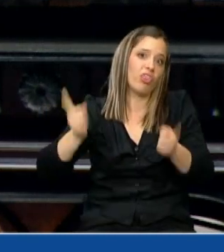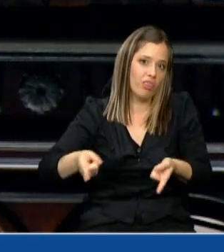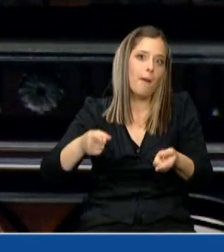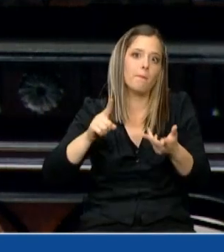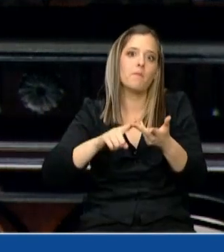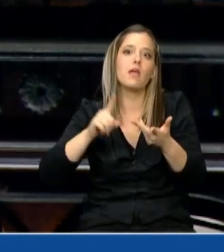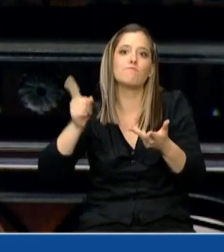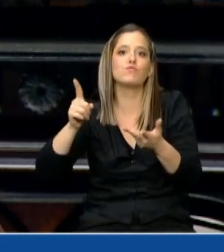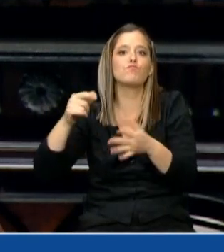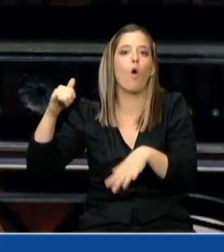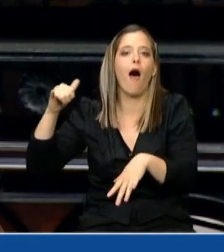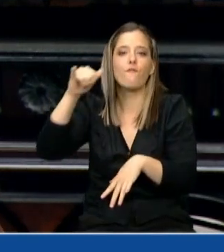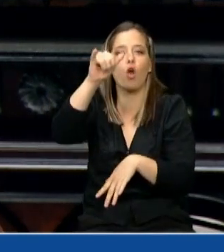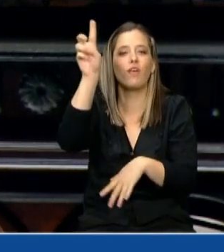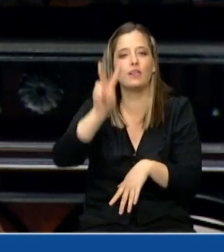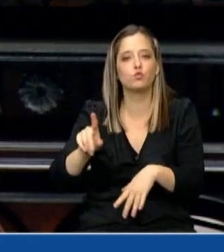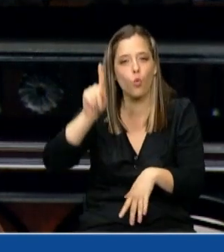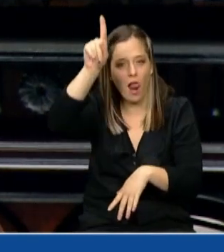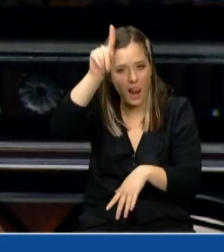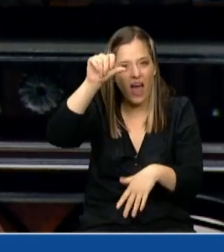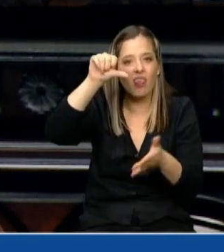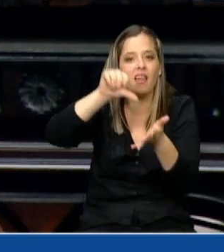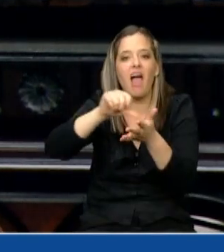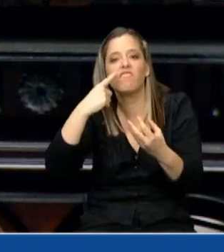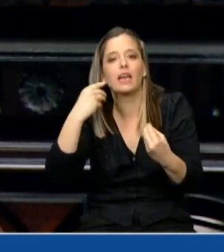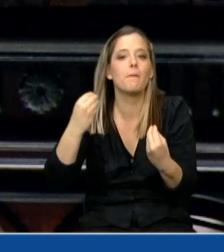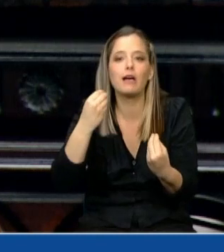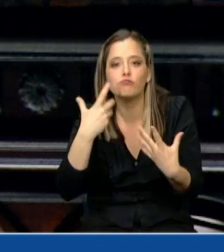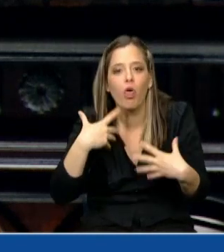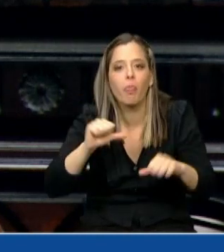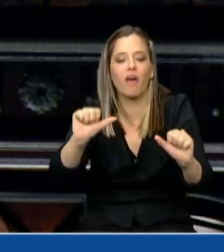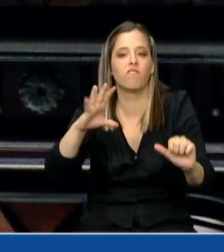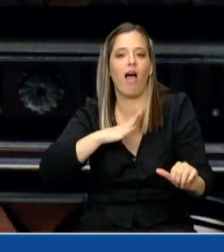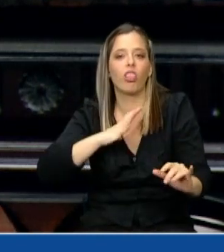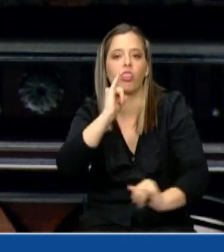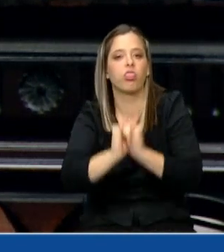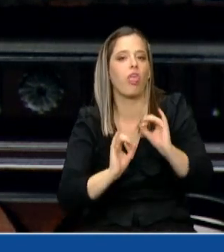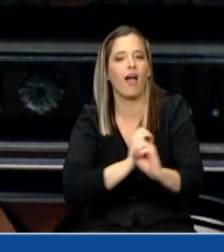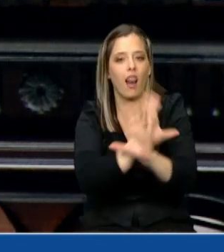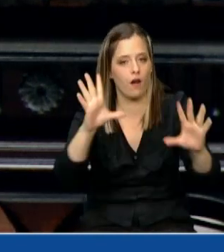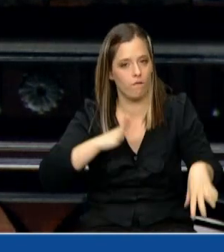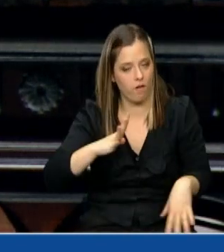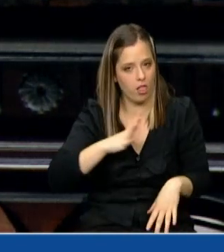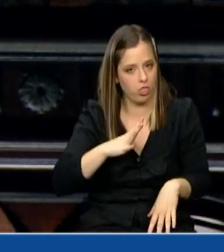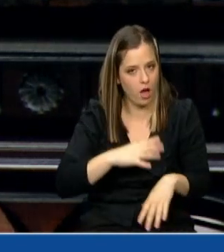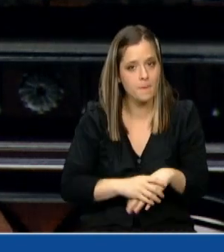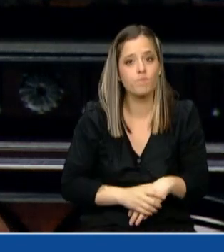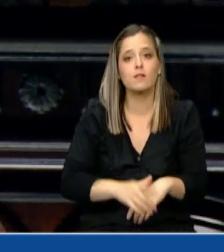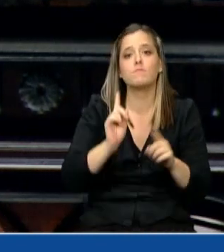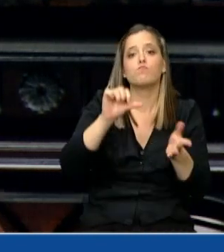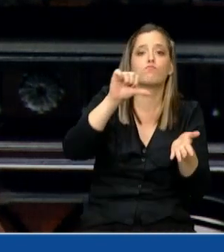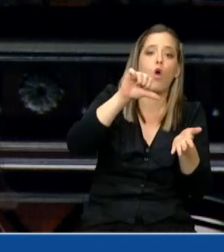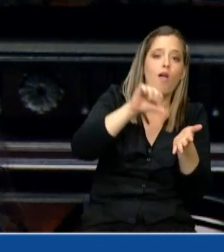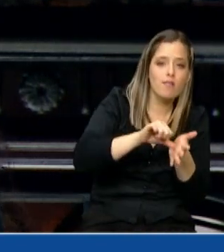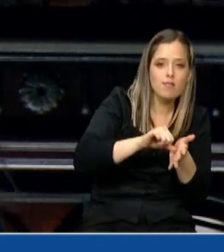el avión venezolano iraní que todavía no ha sido esclarecido. Los nexos de Irán con Hezbollah